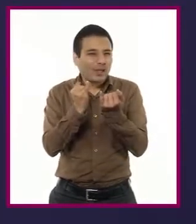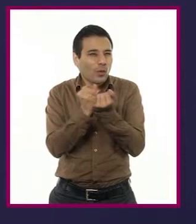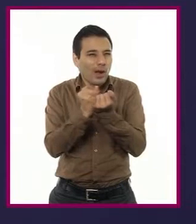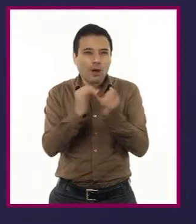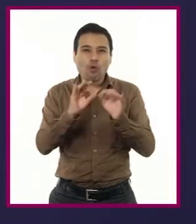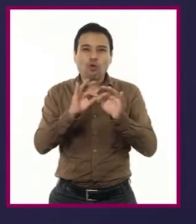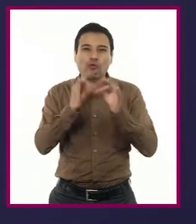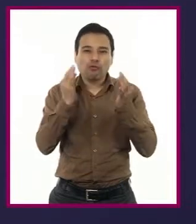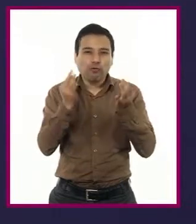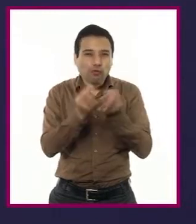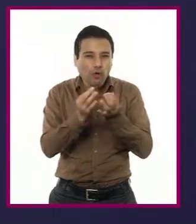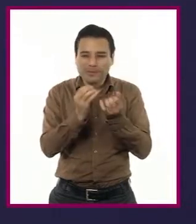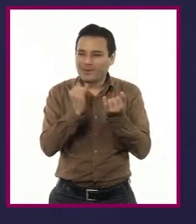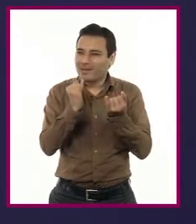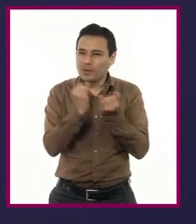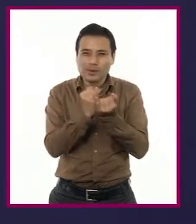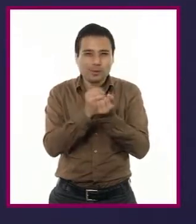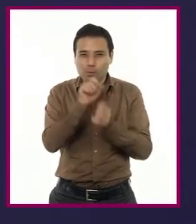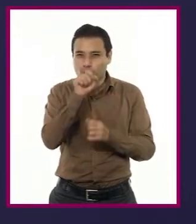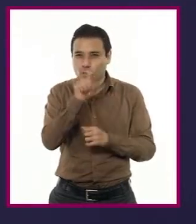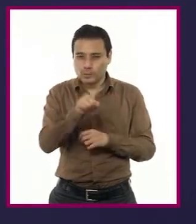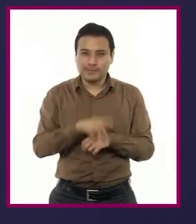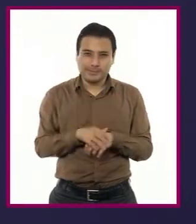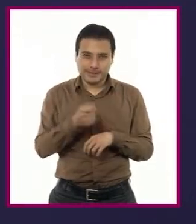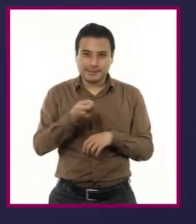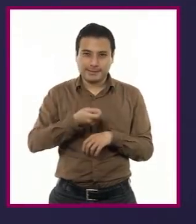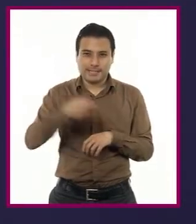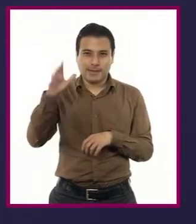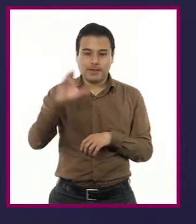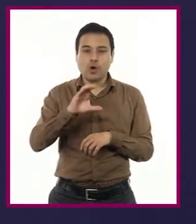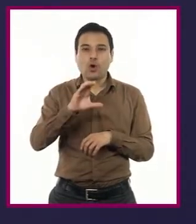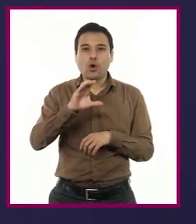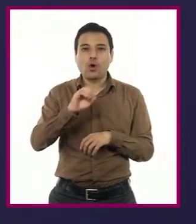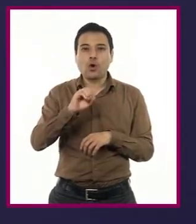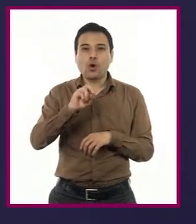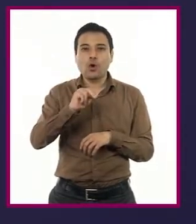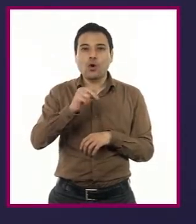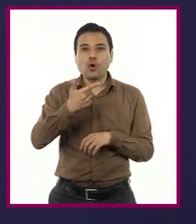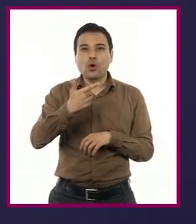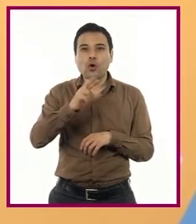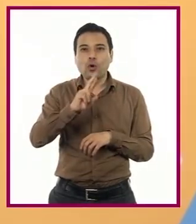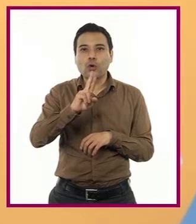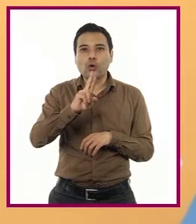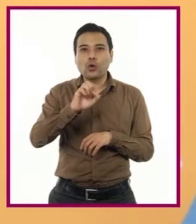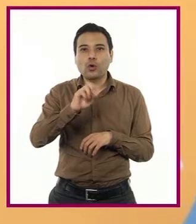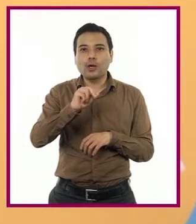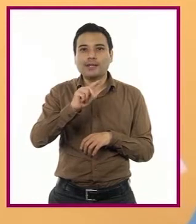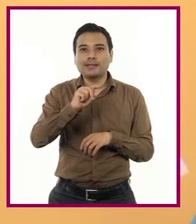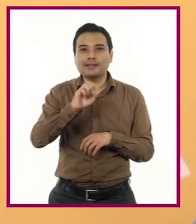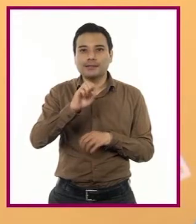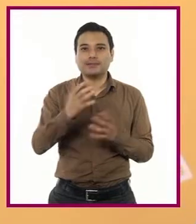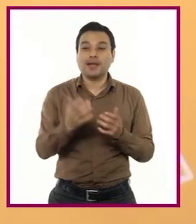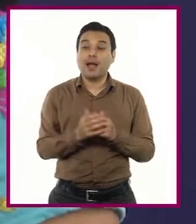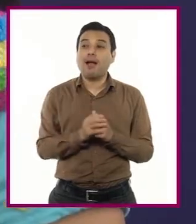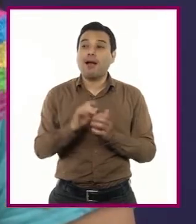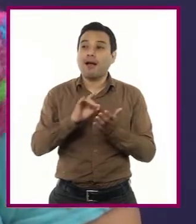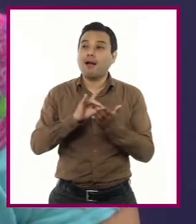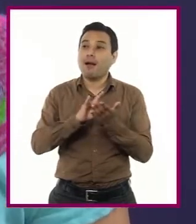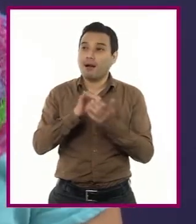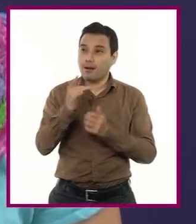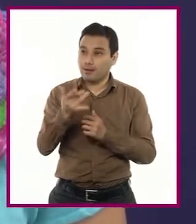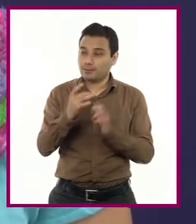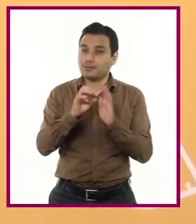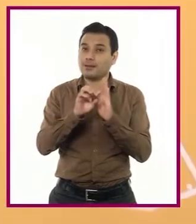es decir, congruentes entre sí. De lo contrario, no podrían abrir el mismo cerrojo. Gracias por el ejemplo, maestra